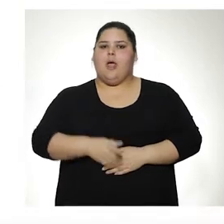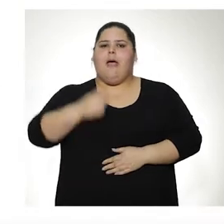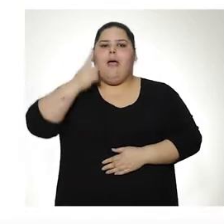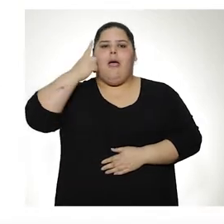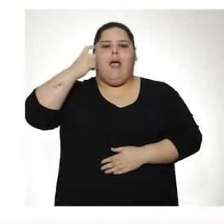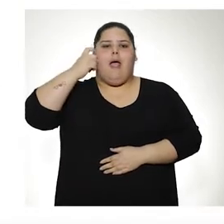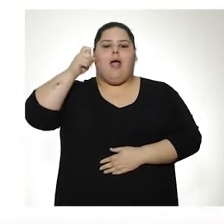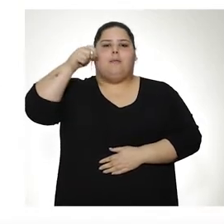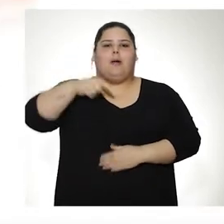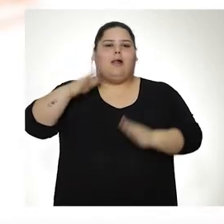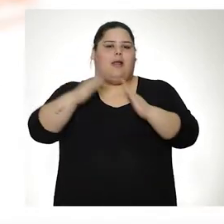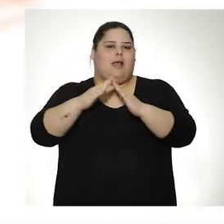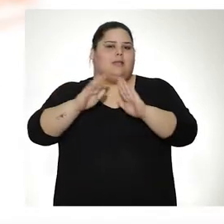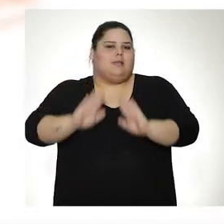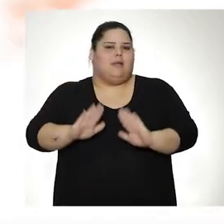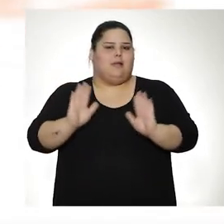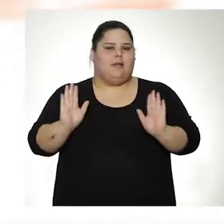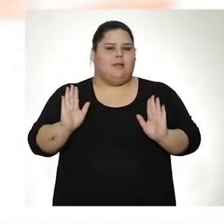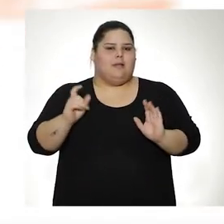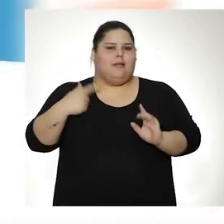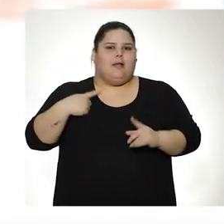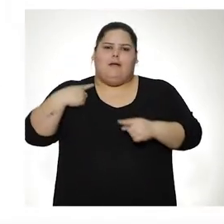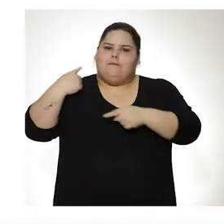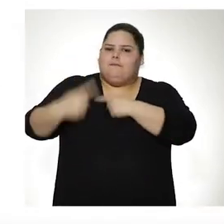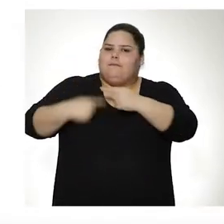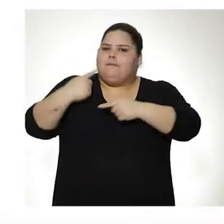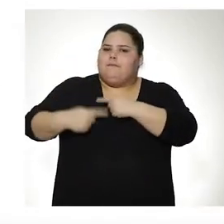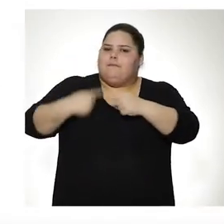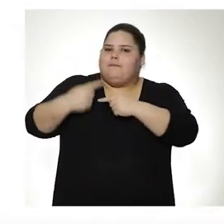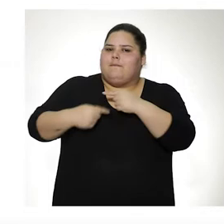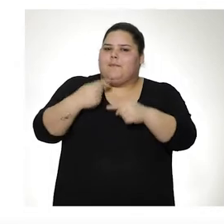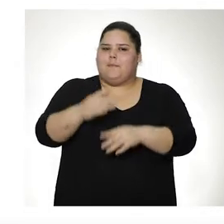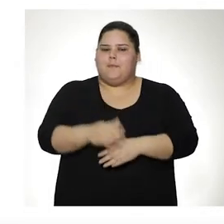Aprendizajes de cuarentena que no para.